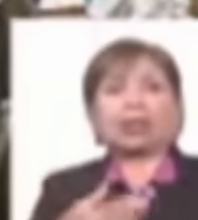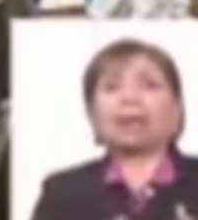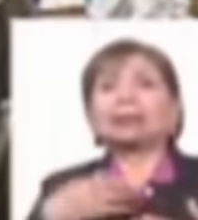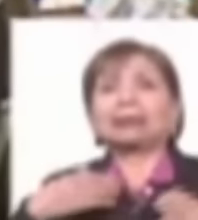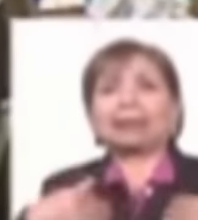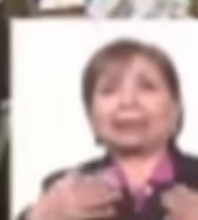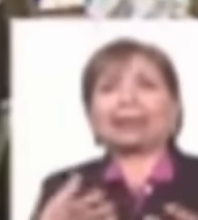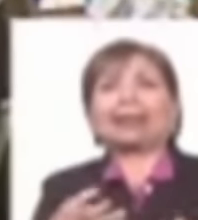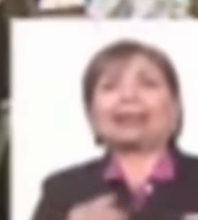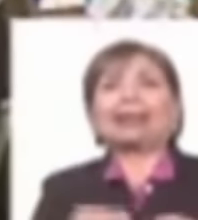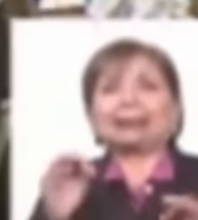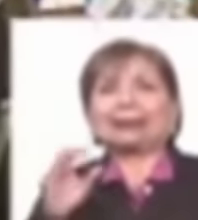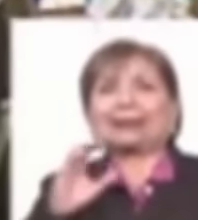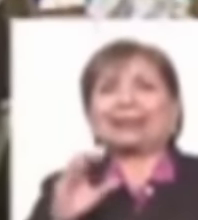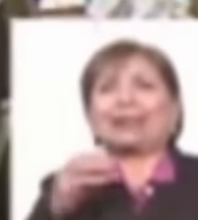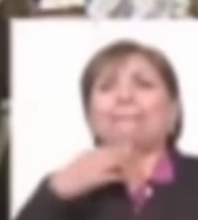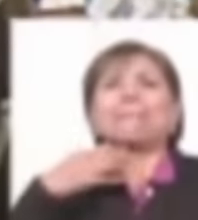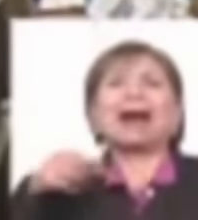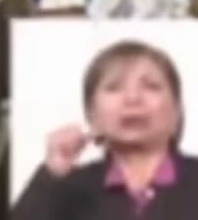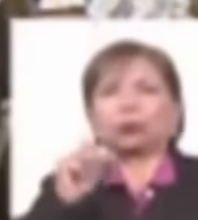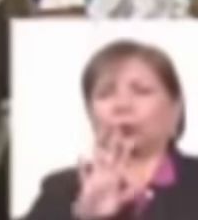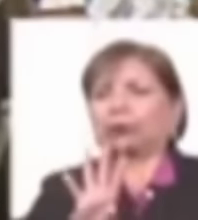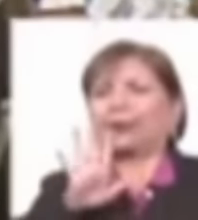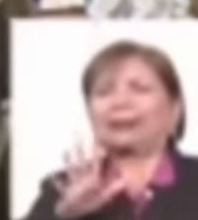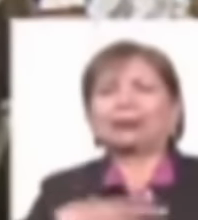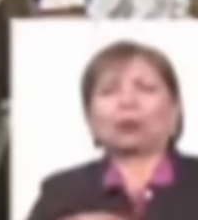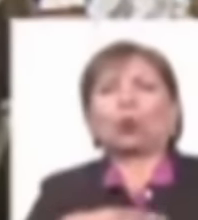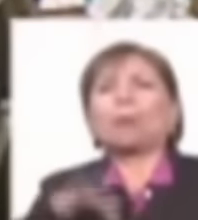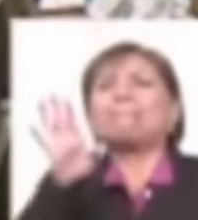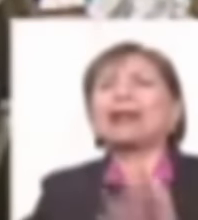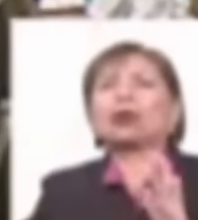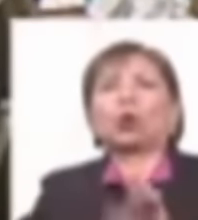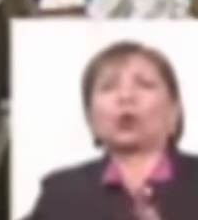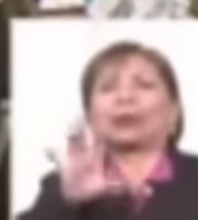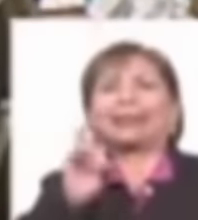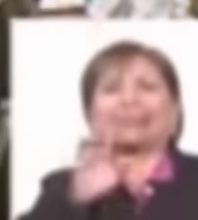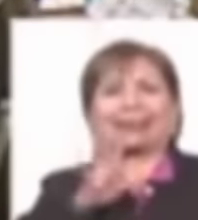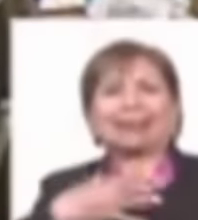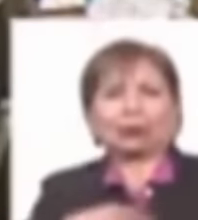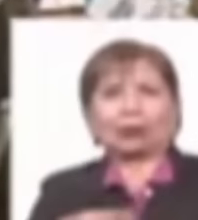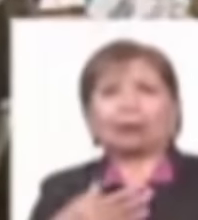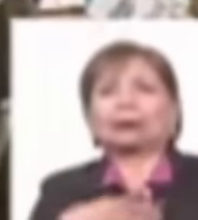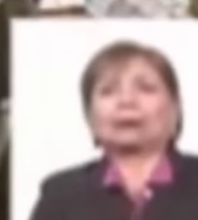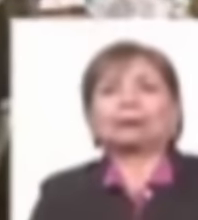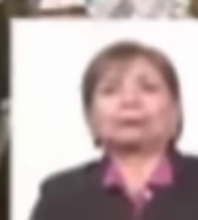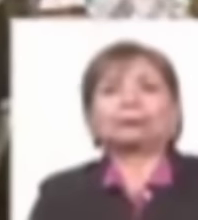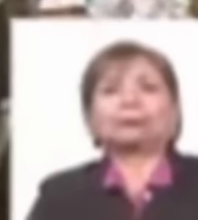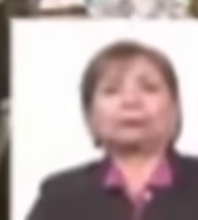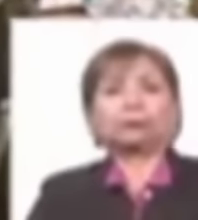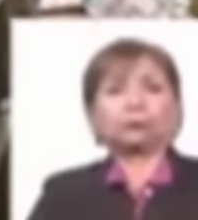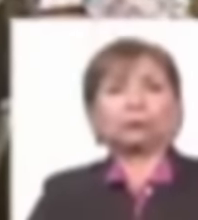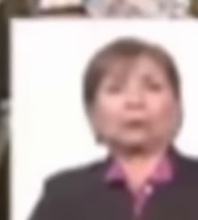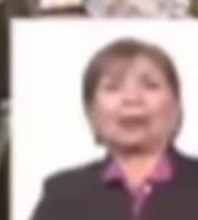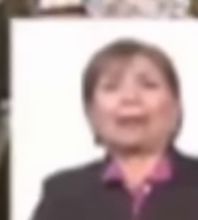se requiere, inciso C, ser mayor de 45 y menor de 75 años de edad. Y